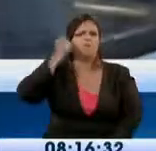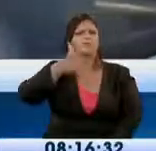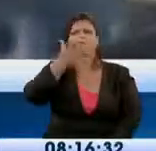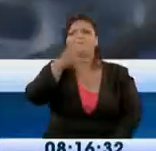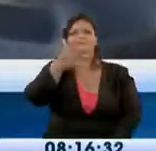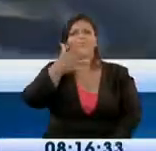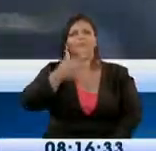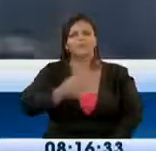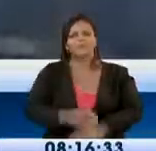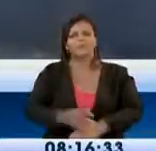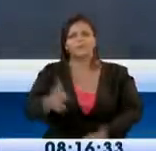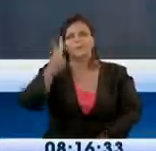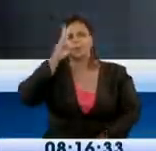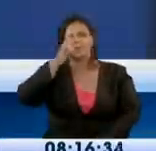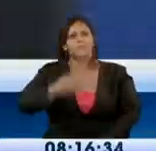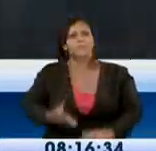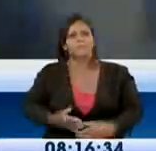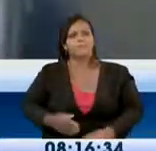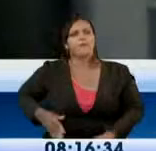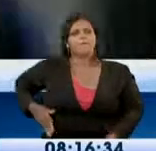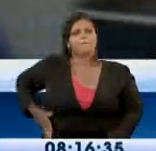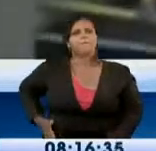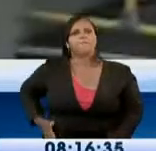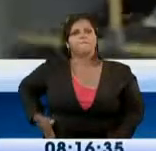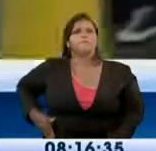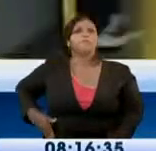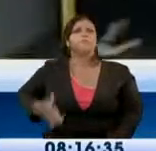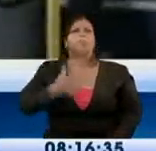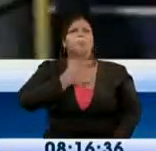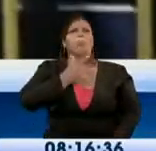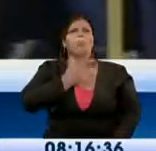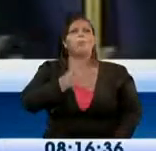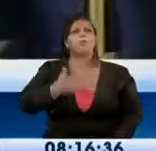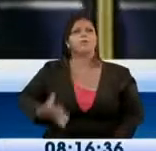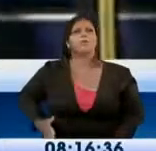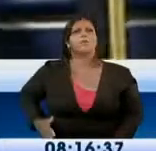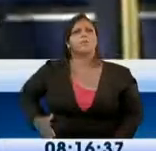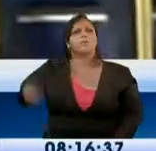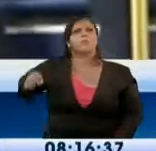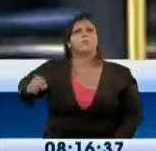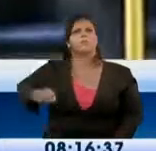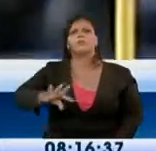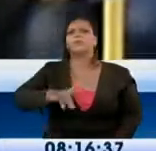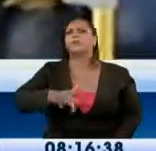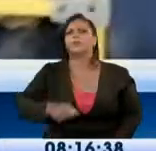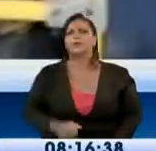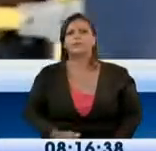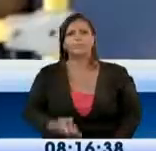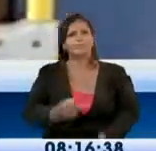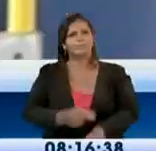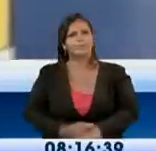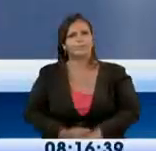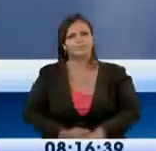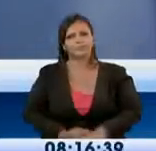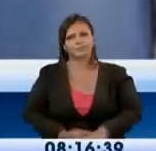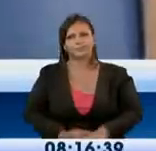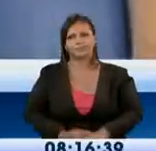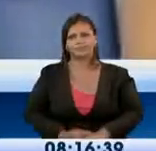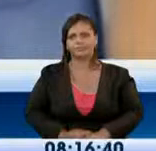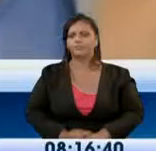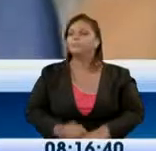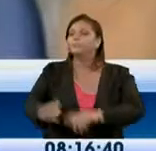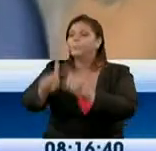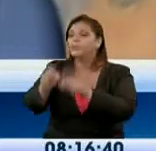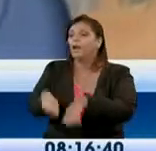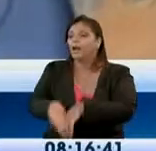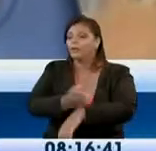dicen lanza porque... Muy buenos días, caballero. Bueno, ¿usted ha visto los antisociales cuando operan aquí dentro del bus? Claro. ¿Cómo operan